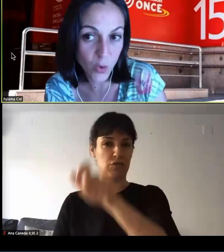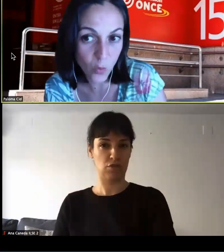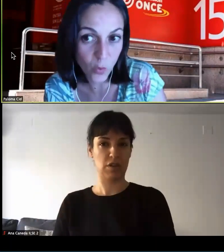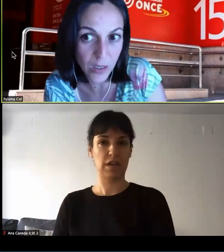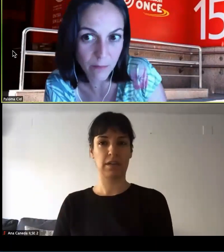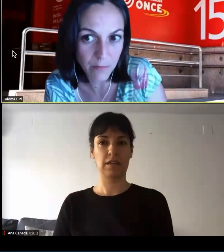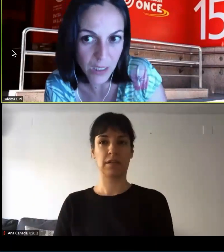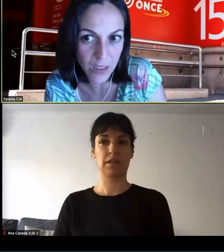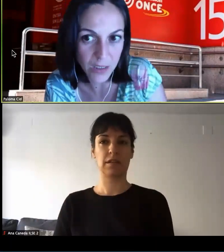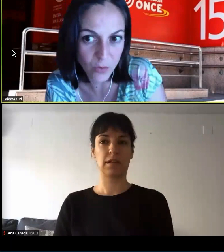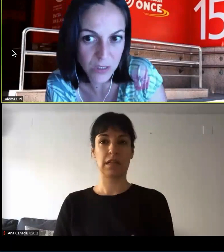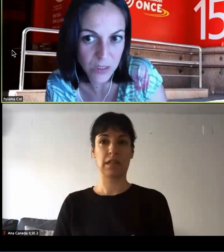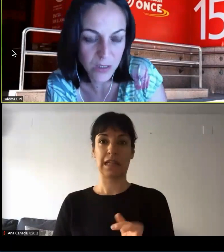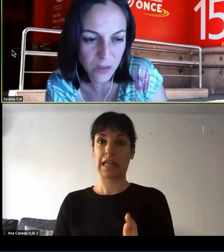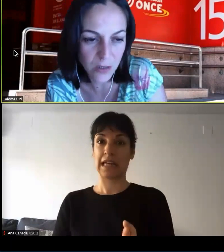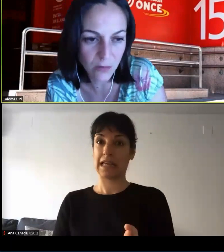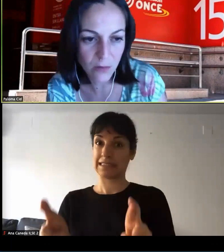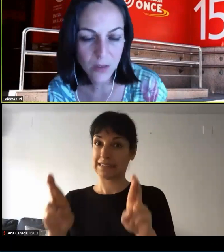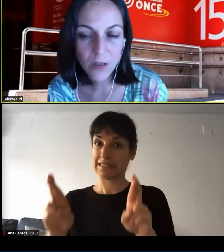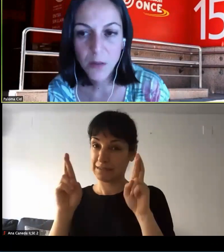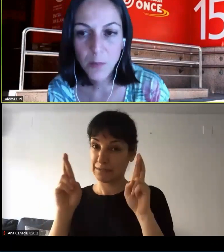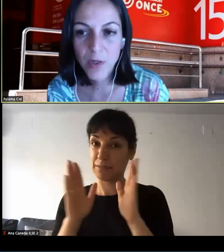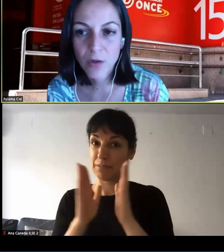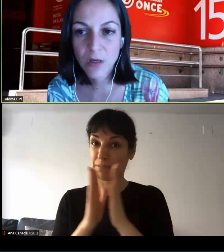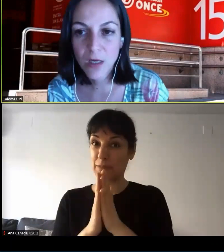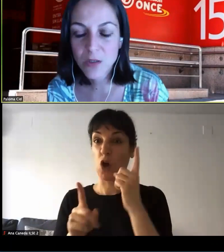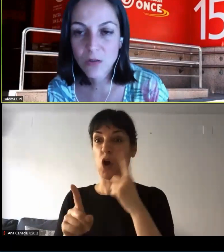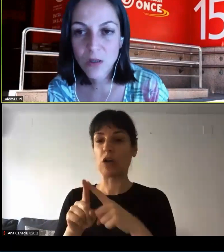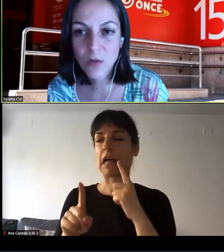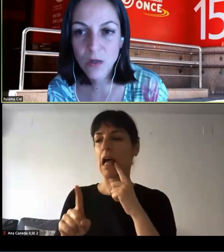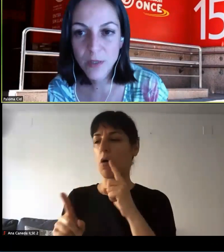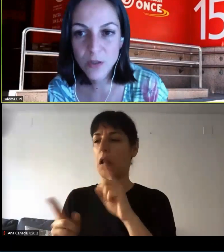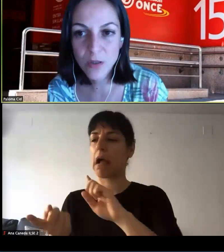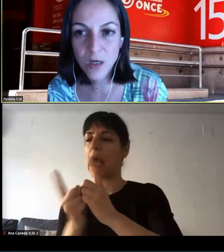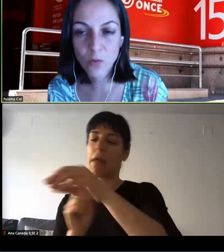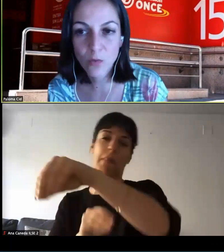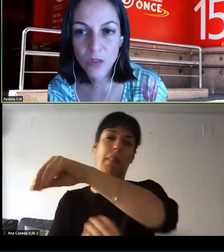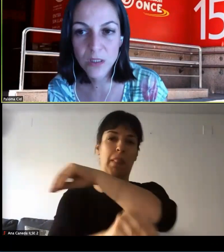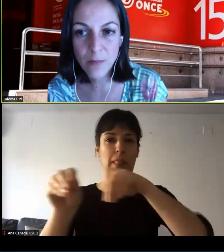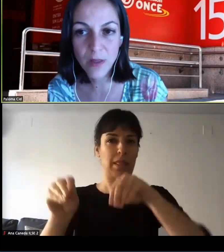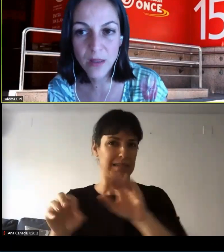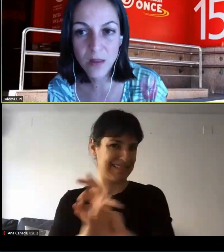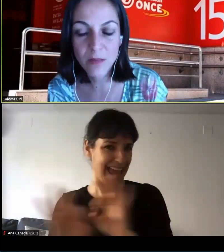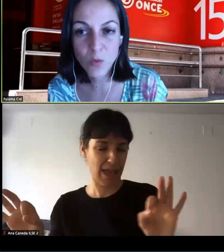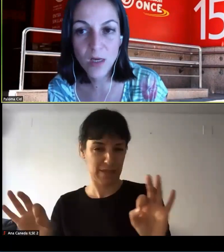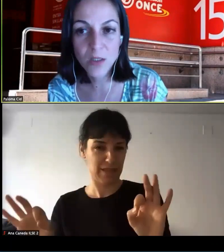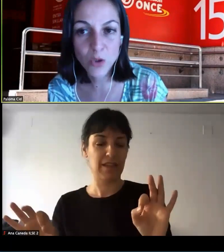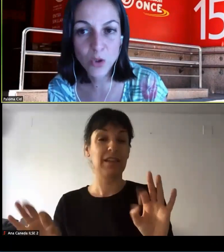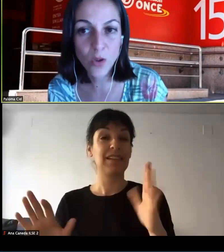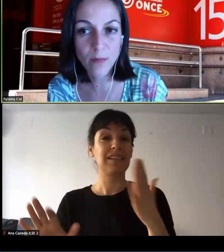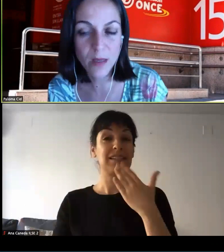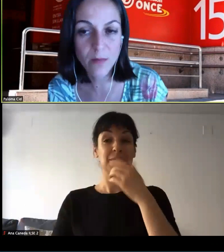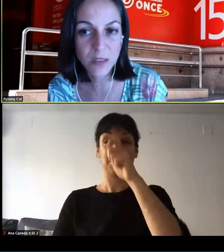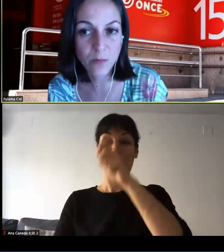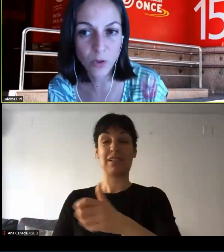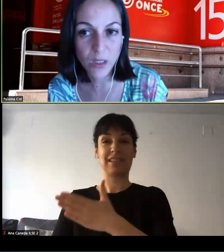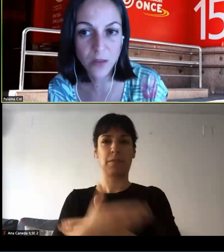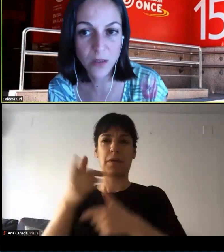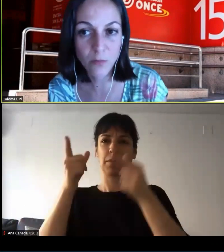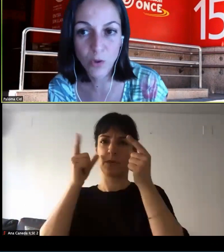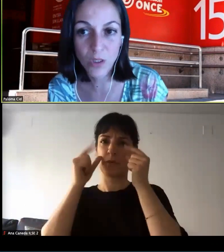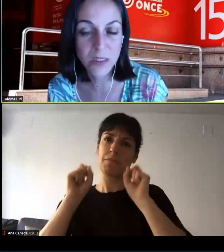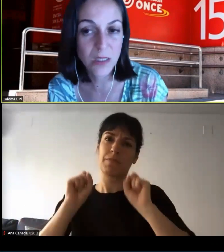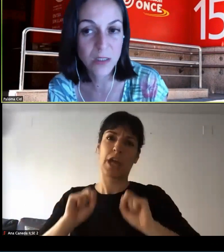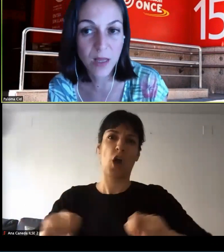se os ocurra cambiar las cosas de sitio, pero en el caso de una persona con discapacidad visual esto es todavía más